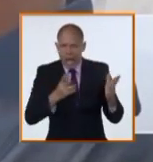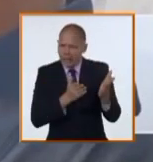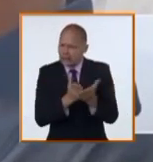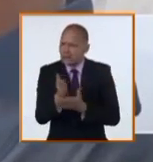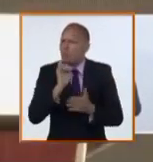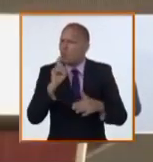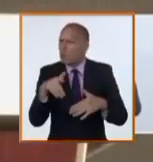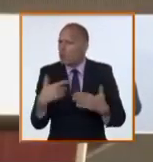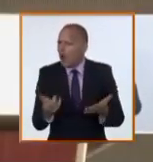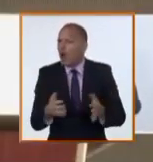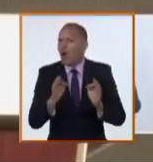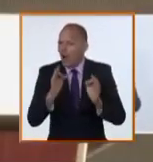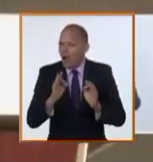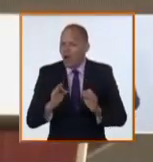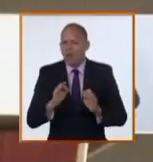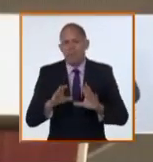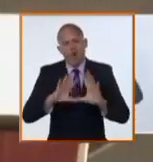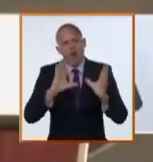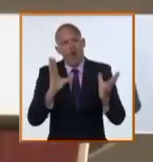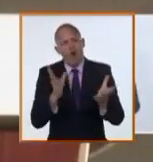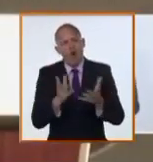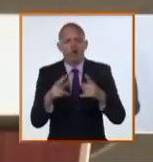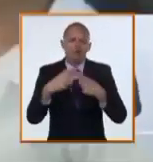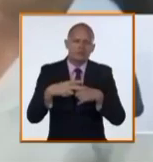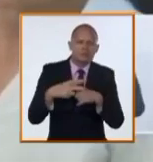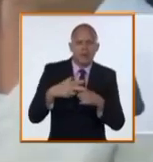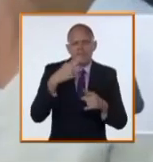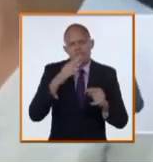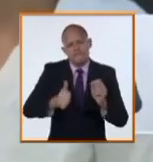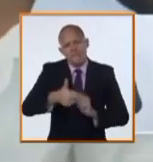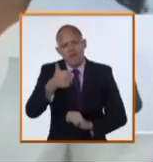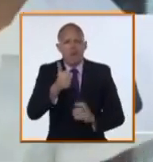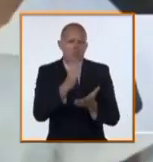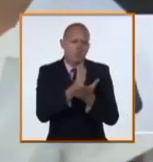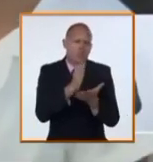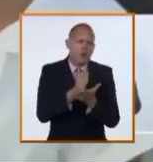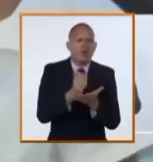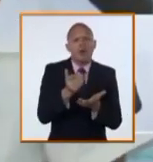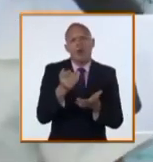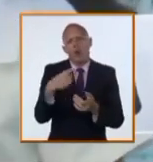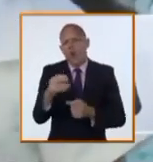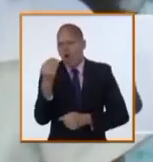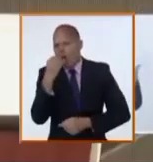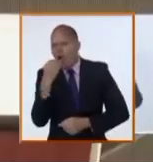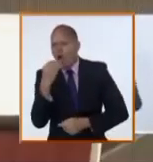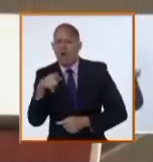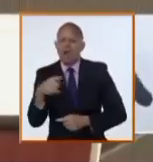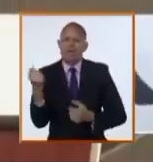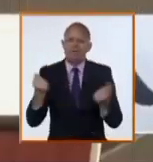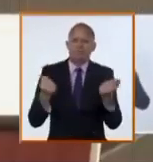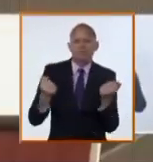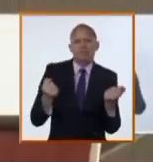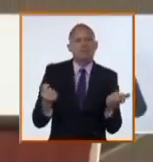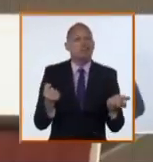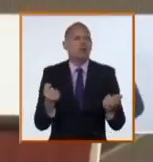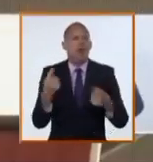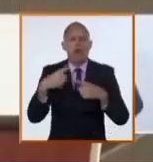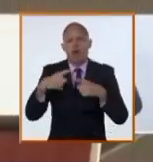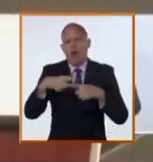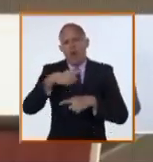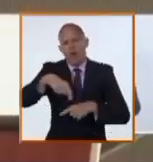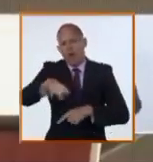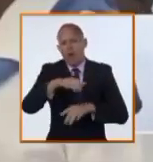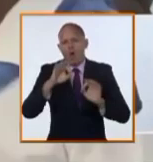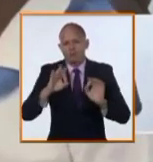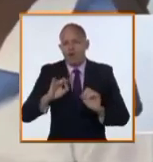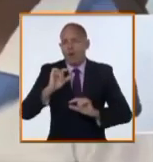de prioridades vinculadas con el mejoramiento de la infraestructura escolar la alimentación el transporte la estabilidad en el complemento